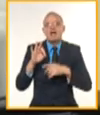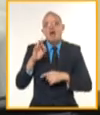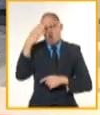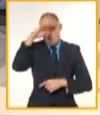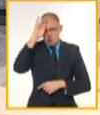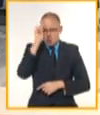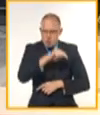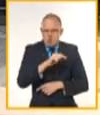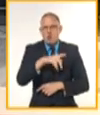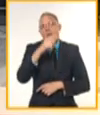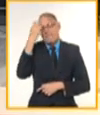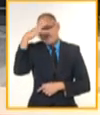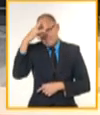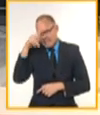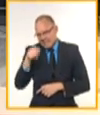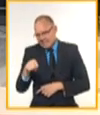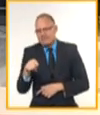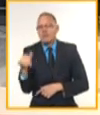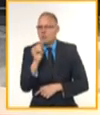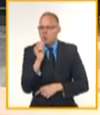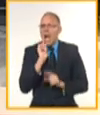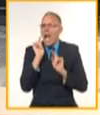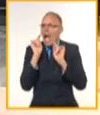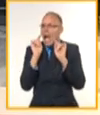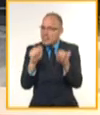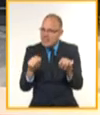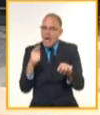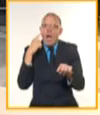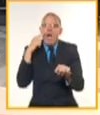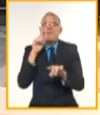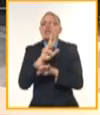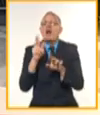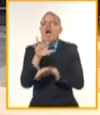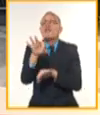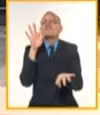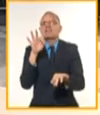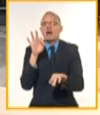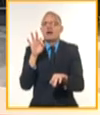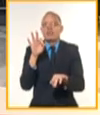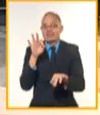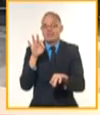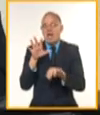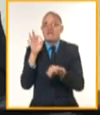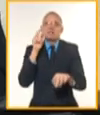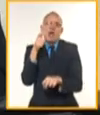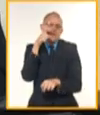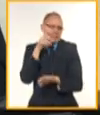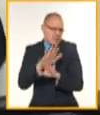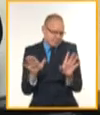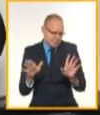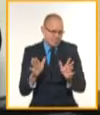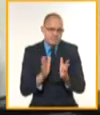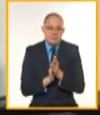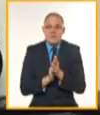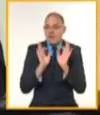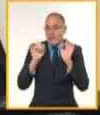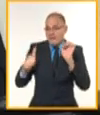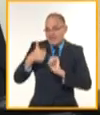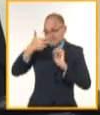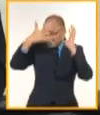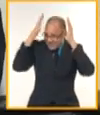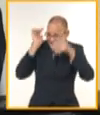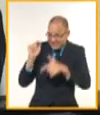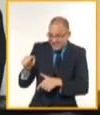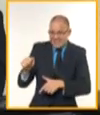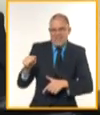BRICS. Que son los que también están siendo atacados por Milei, dicho sea de paso. Bueno, pues Milei, que dice que está a la vanguardia del mundo. Bueno,